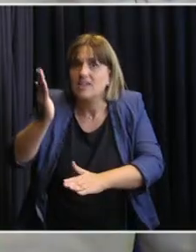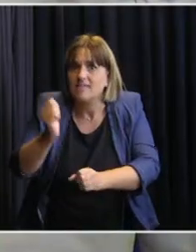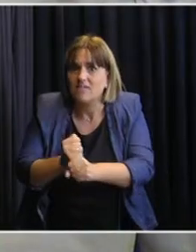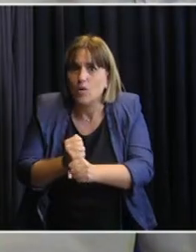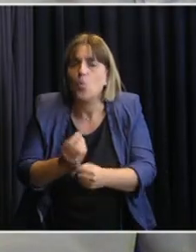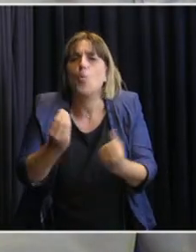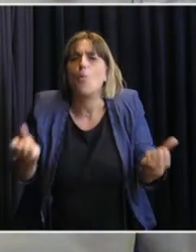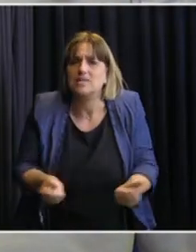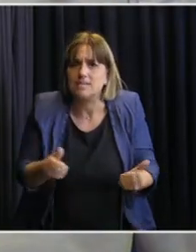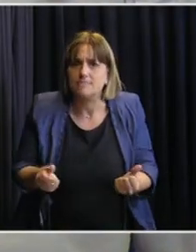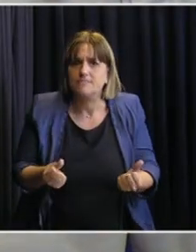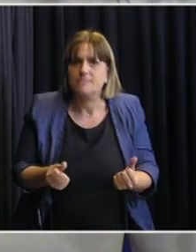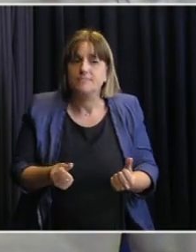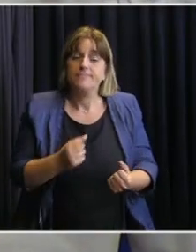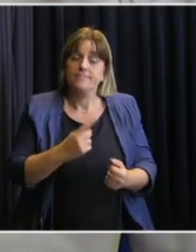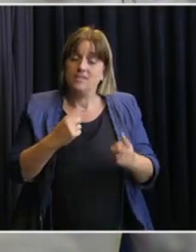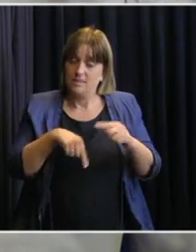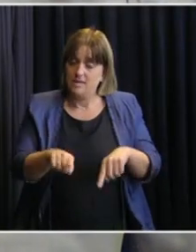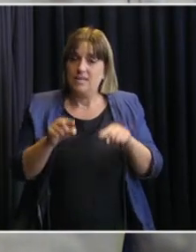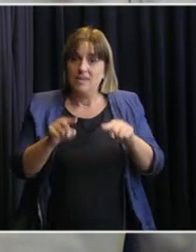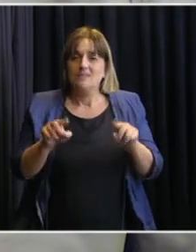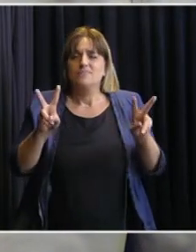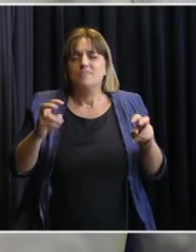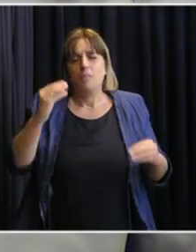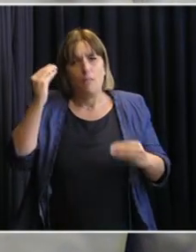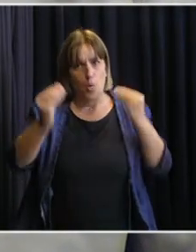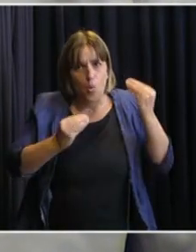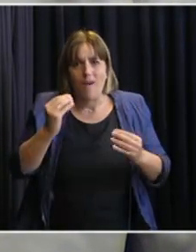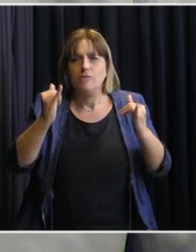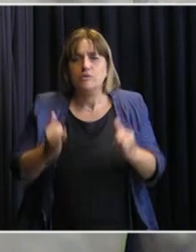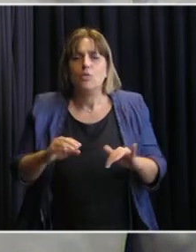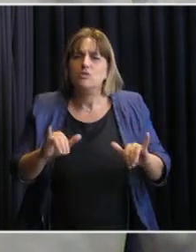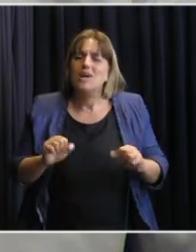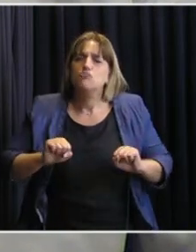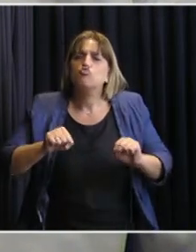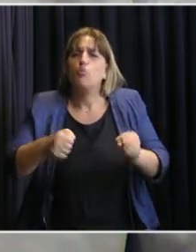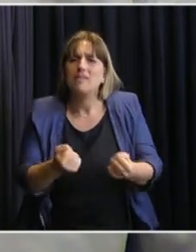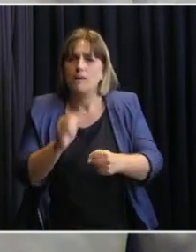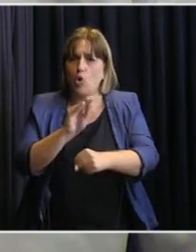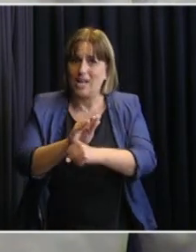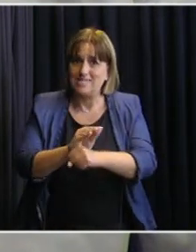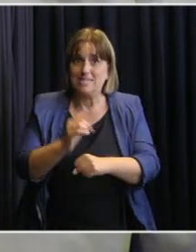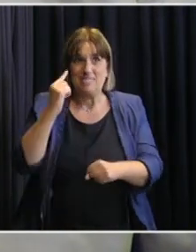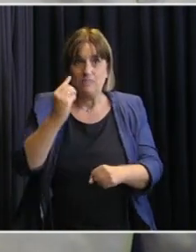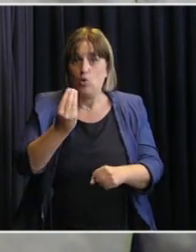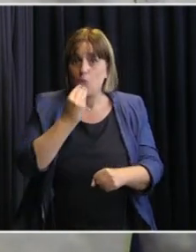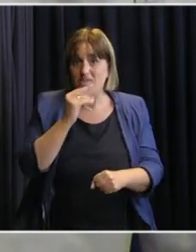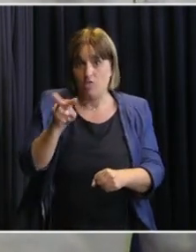una de las preocupaciones más grandes cuando analizamos la protección del clima. Esa es la